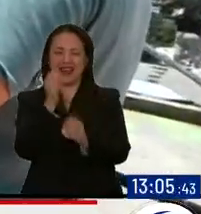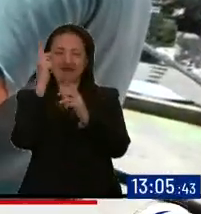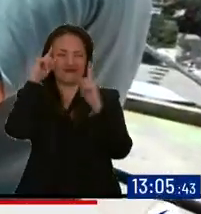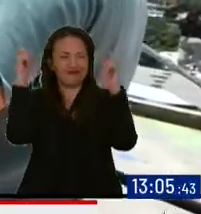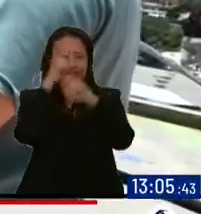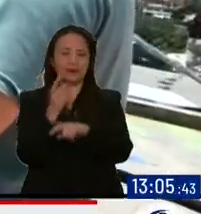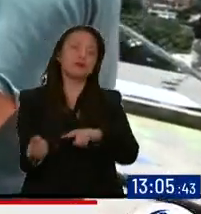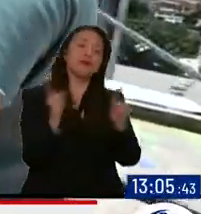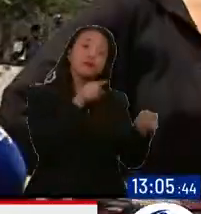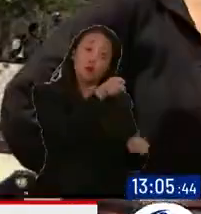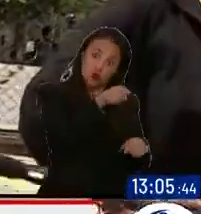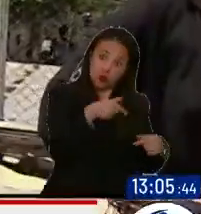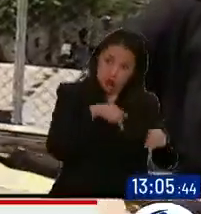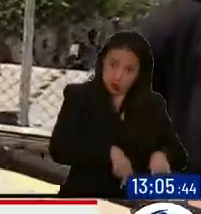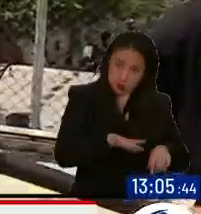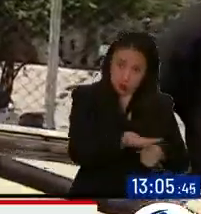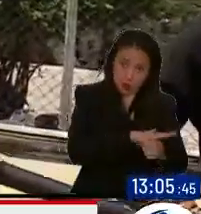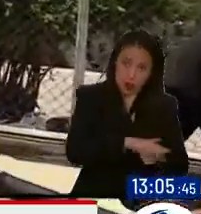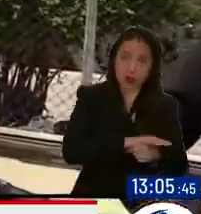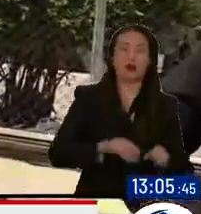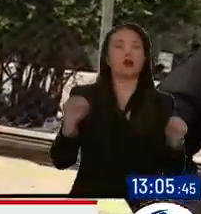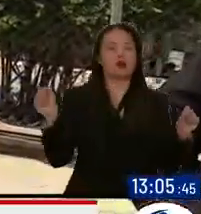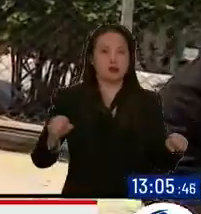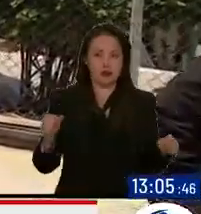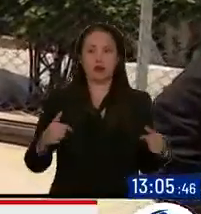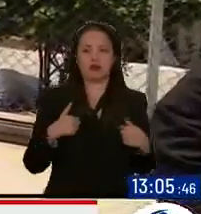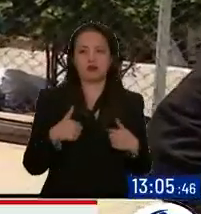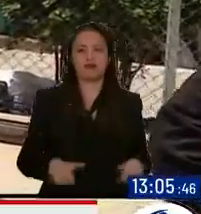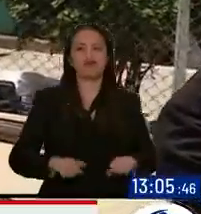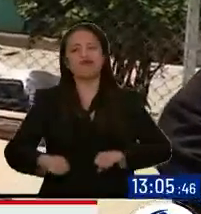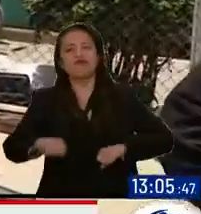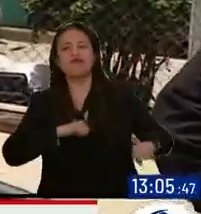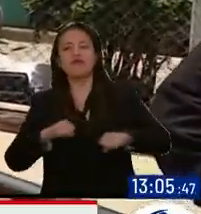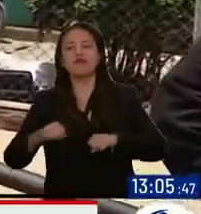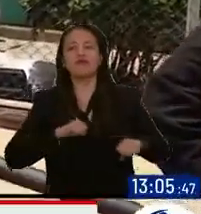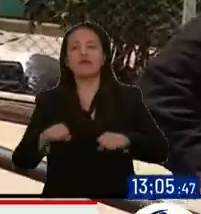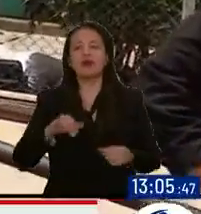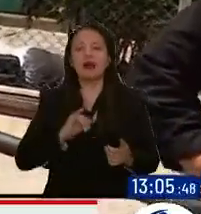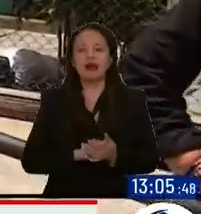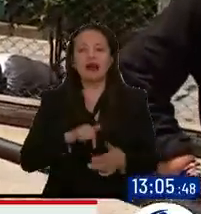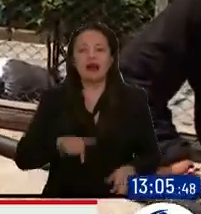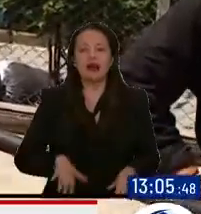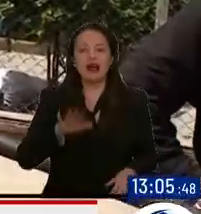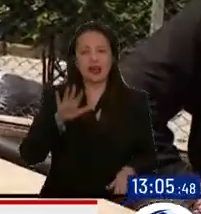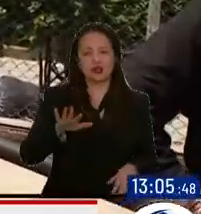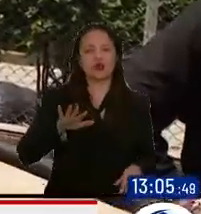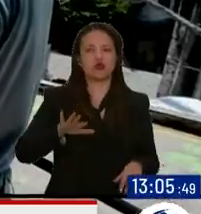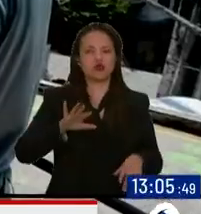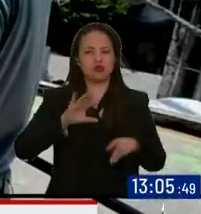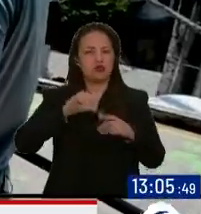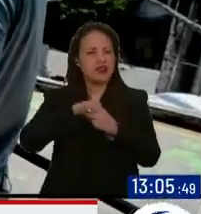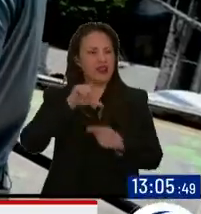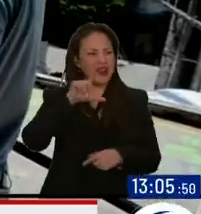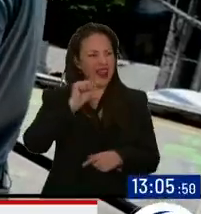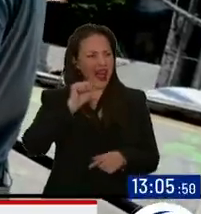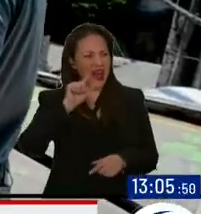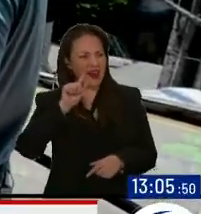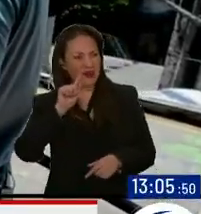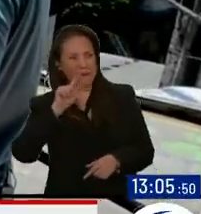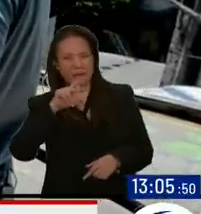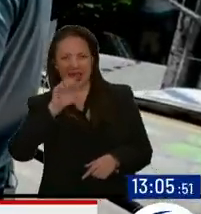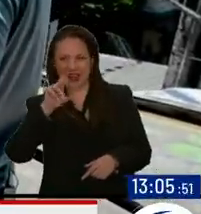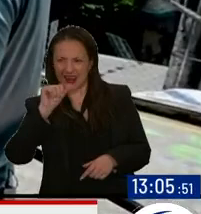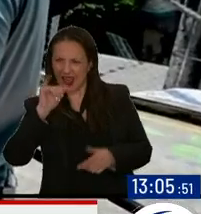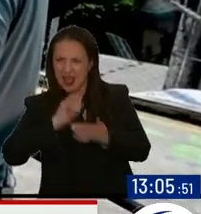es de este barrio, ¿verdad? Sí, estamos gestando el proyecto La Ferro, un proyecto de transformación cultural que está pensado